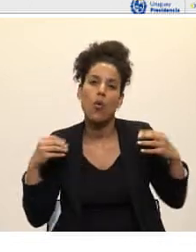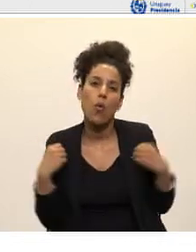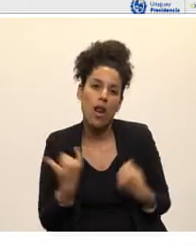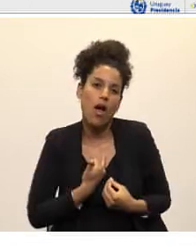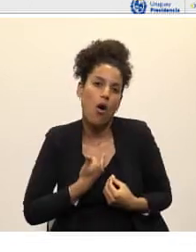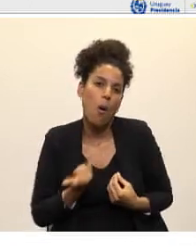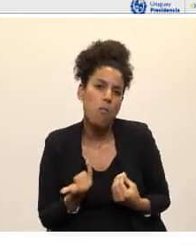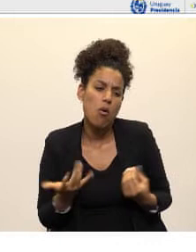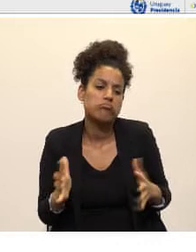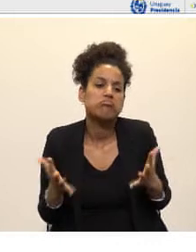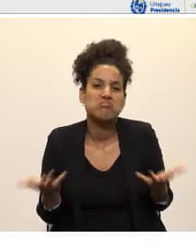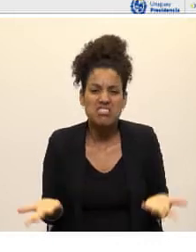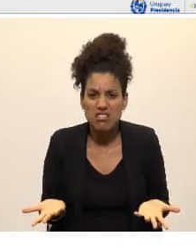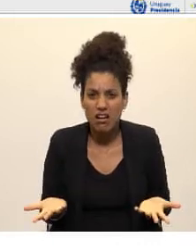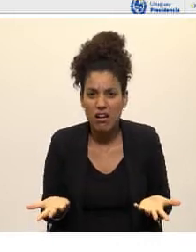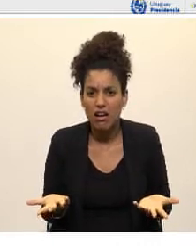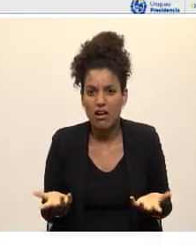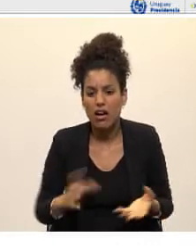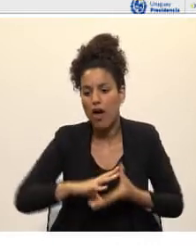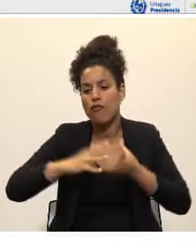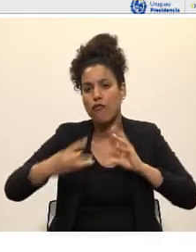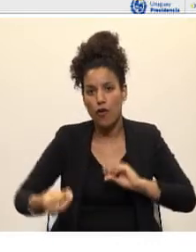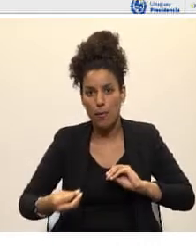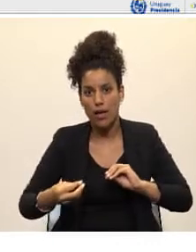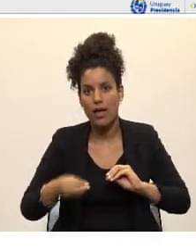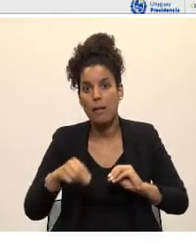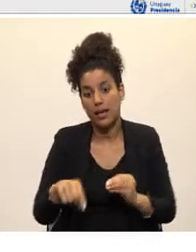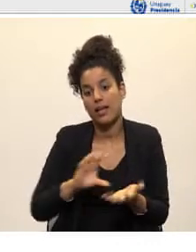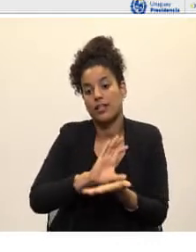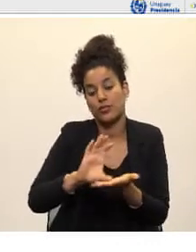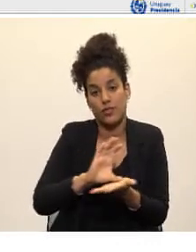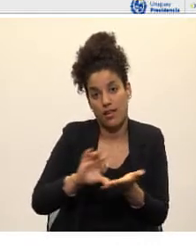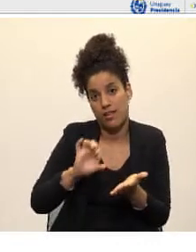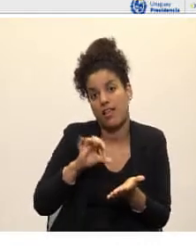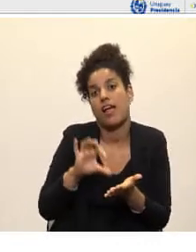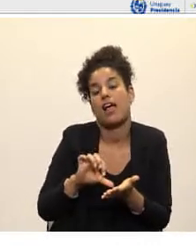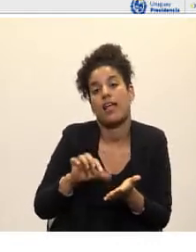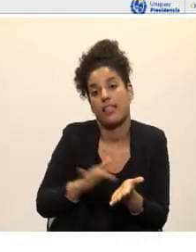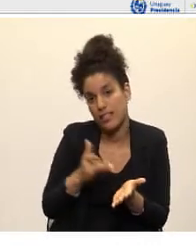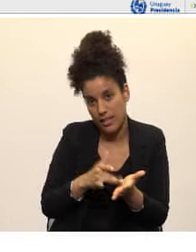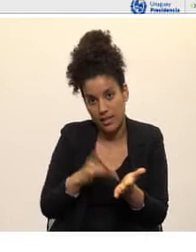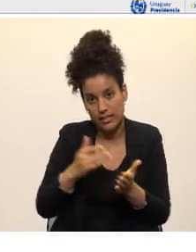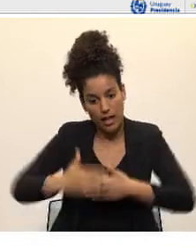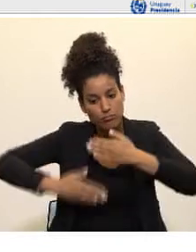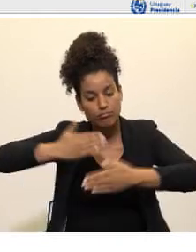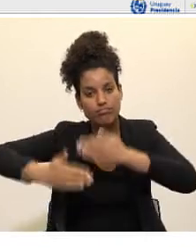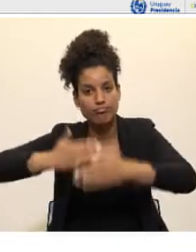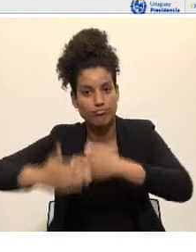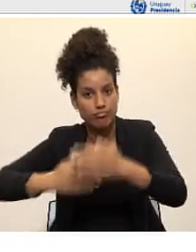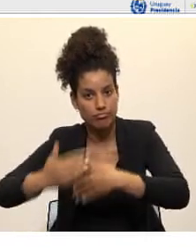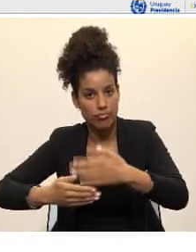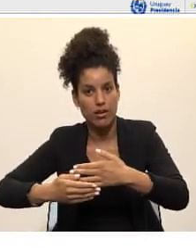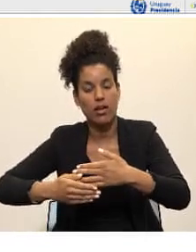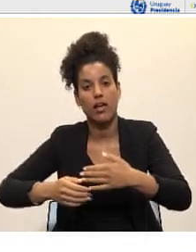educativo de la pospandemia para que fortalezca la ciudadanía digital, para que esté en sintonía y